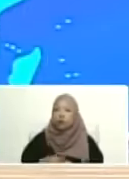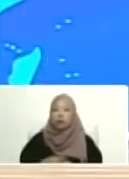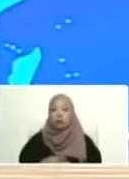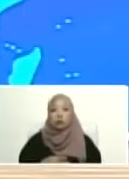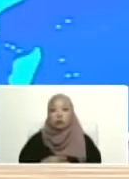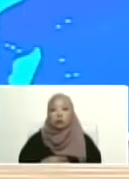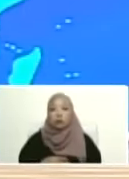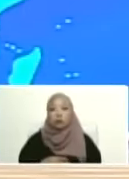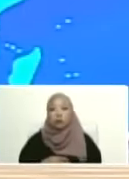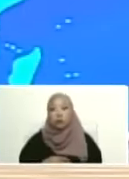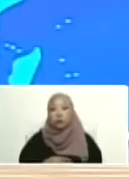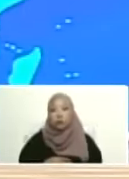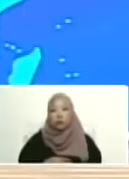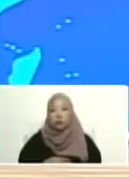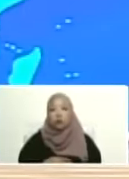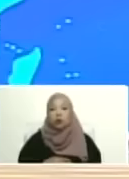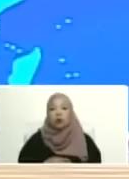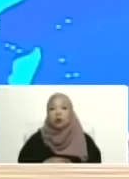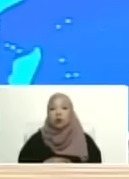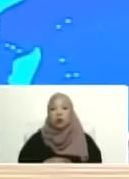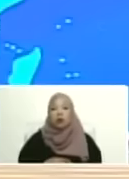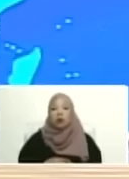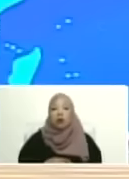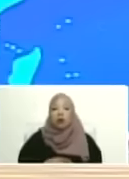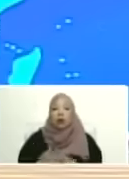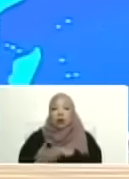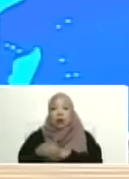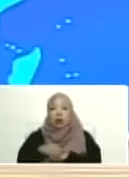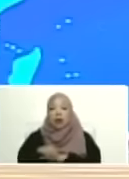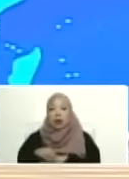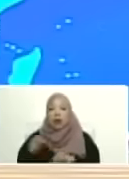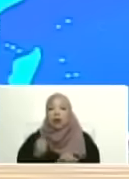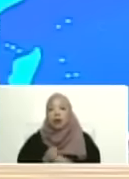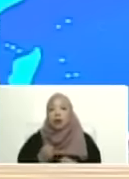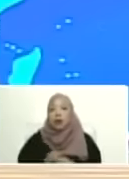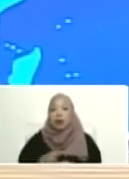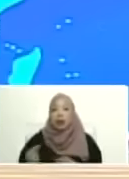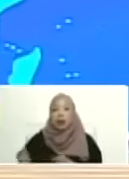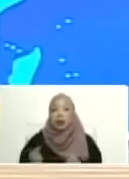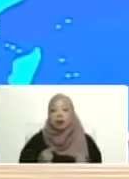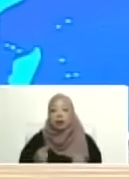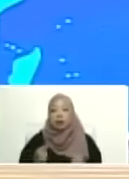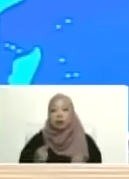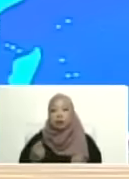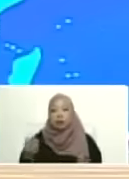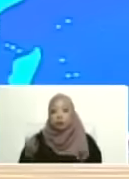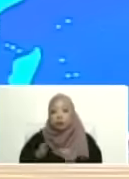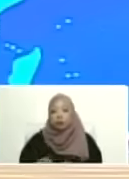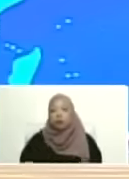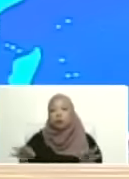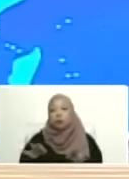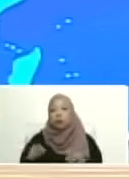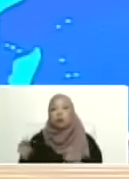que denominamos agresión imperial, despojo y fraude arbitral. Es en ese periodo